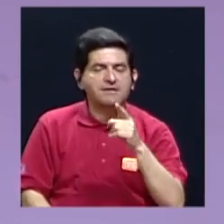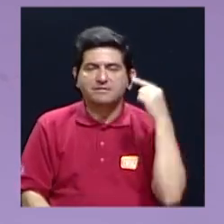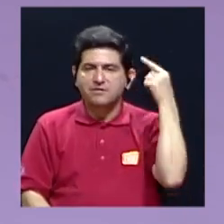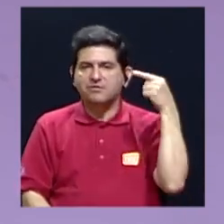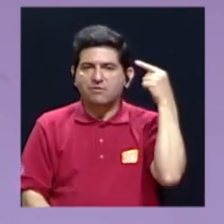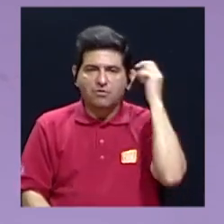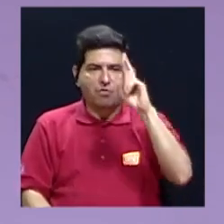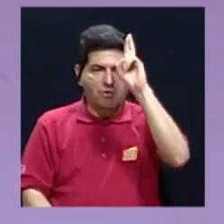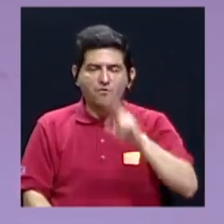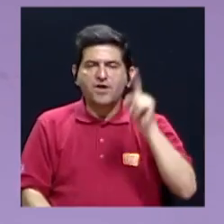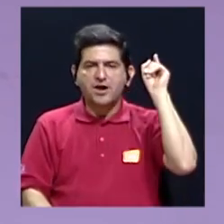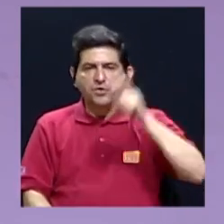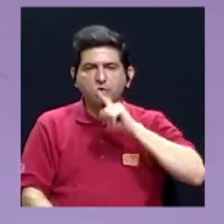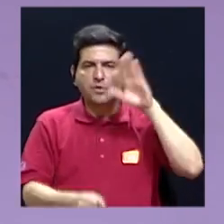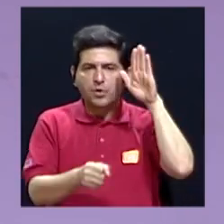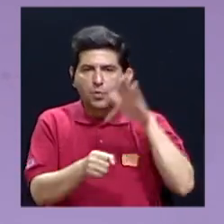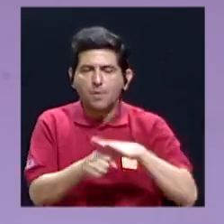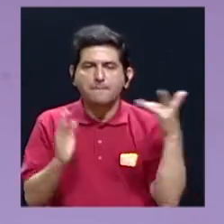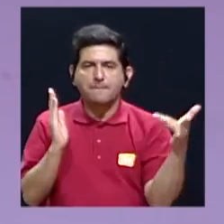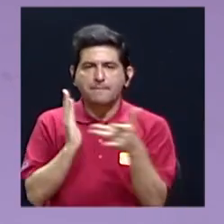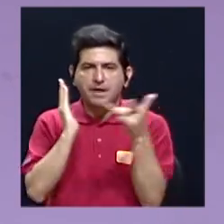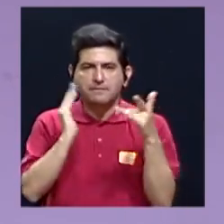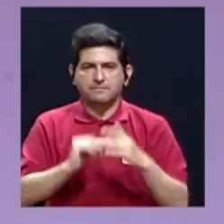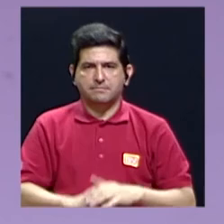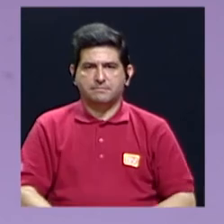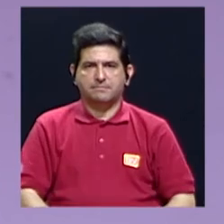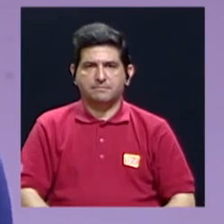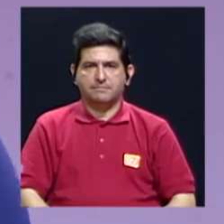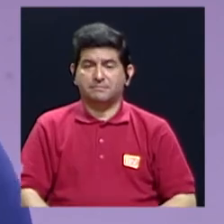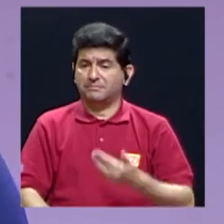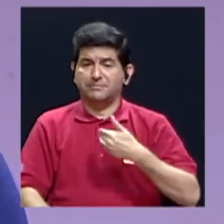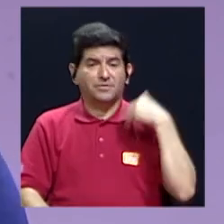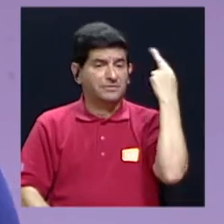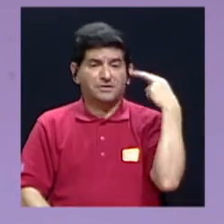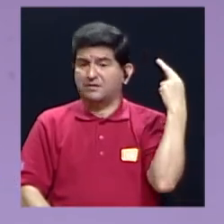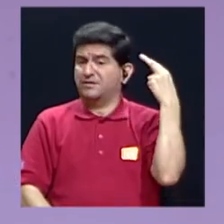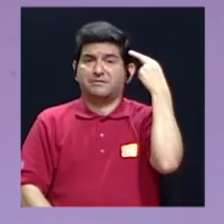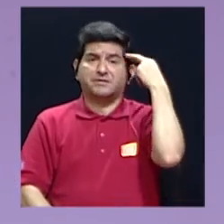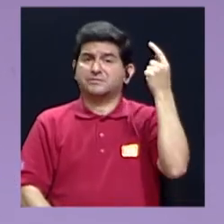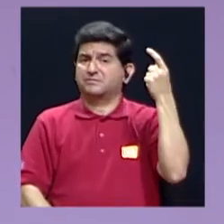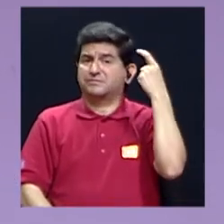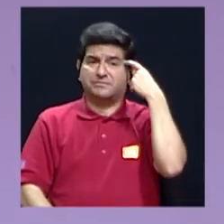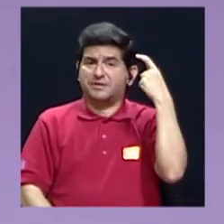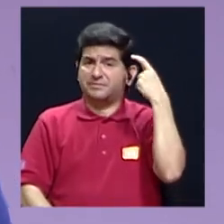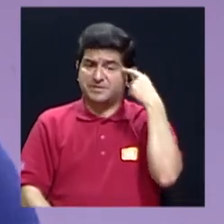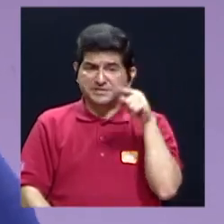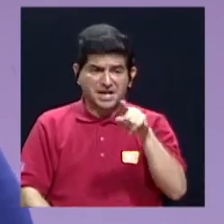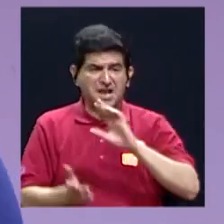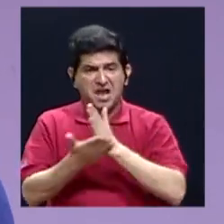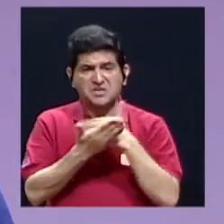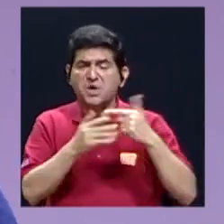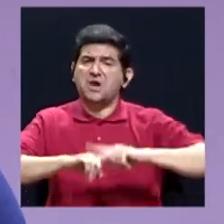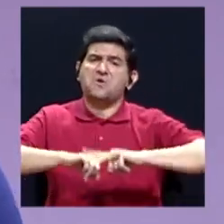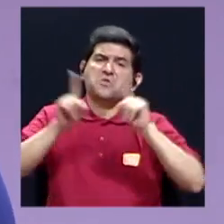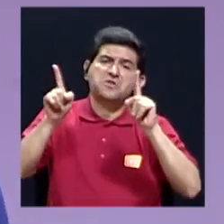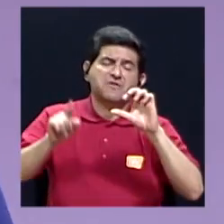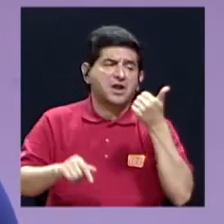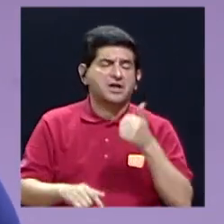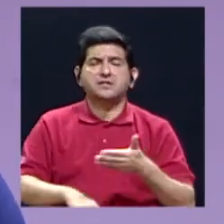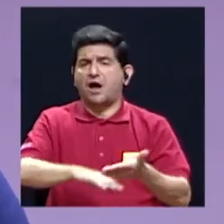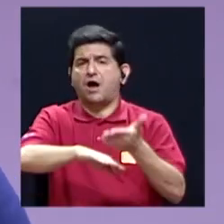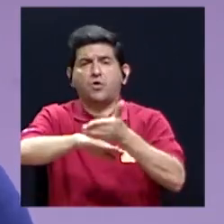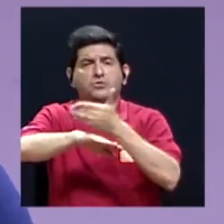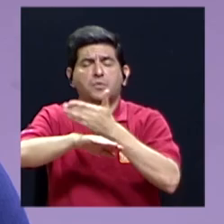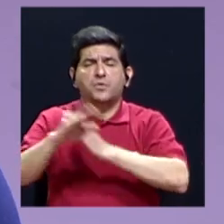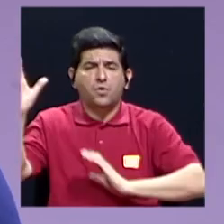Estado costarricense que debe hacer cumplir esta técnica. No tenemos razones para pensar que esto es algo diferente a cualquier otro